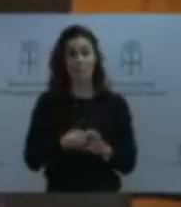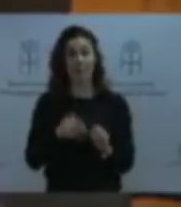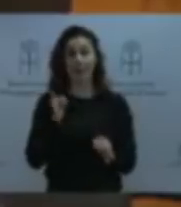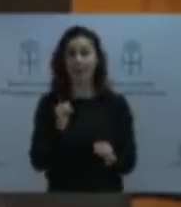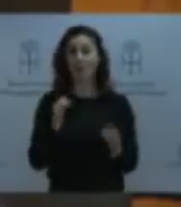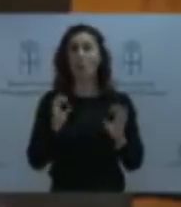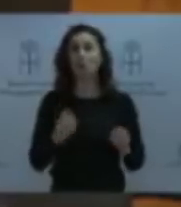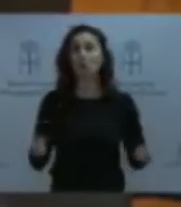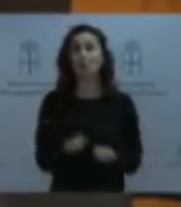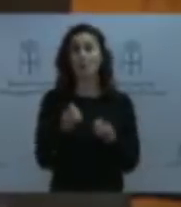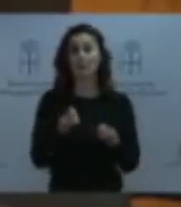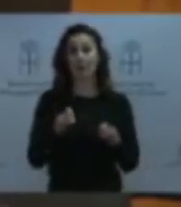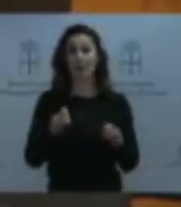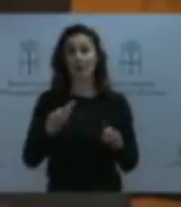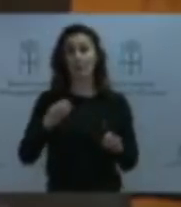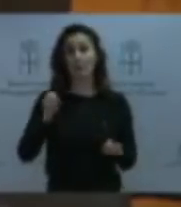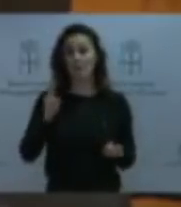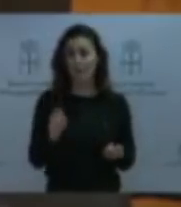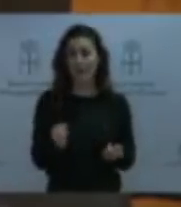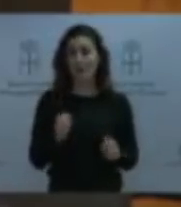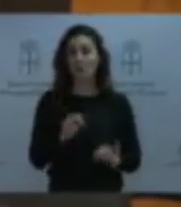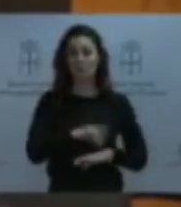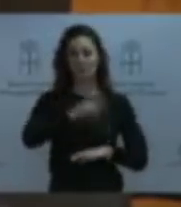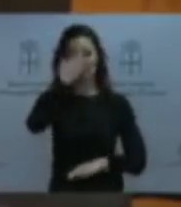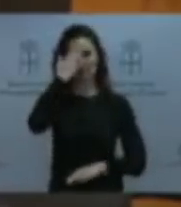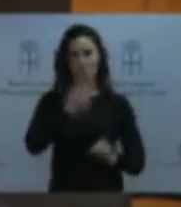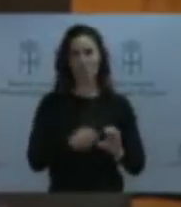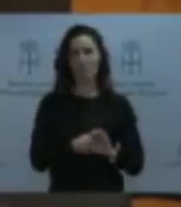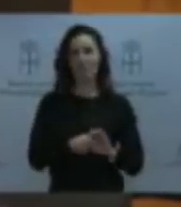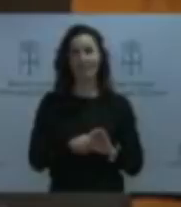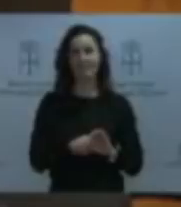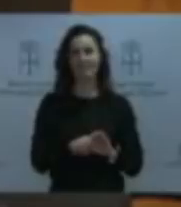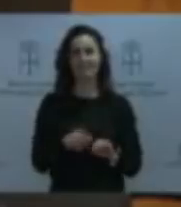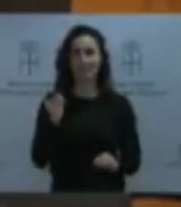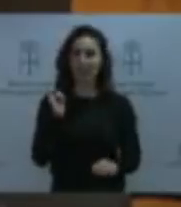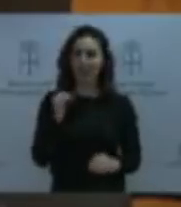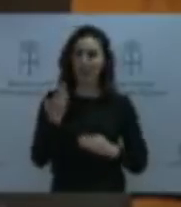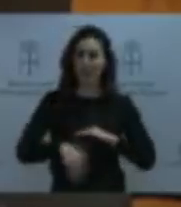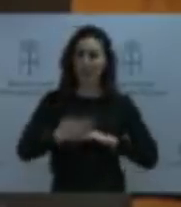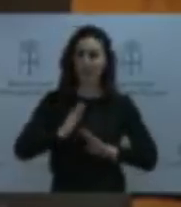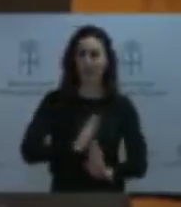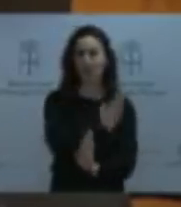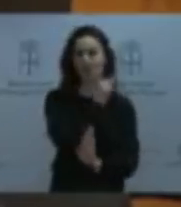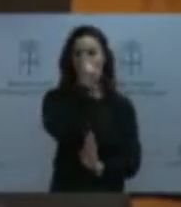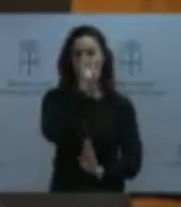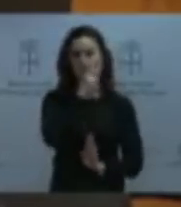médicos de atención primaria, existieron en algún momento, caducaron en el año 2009